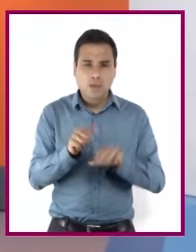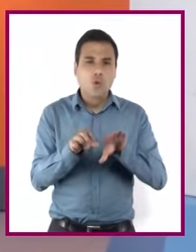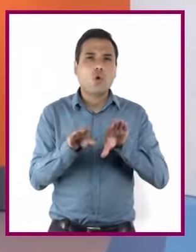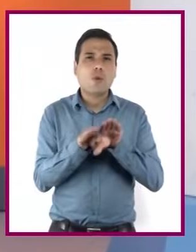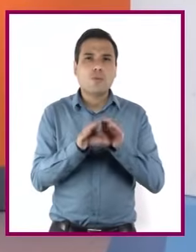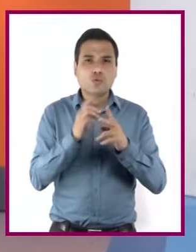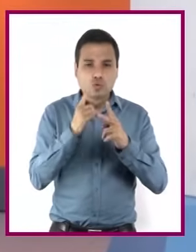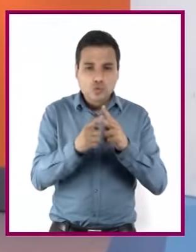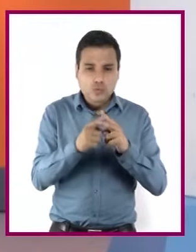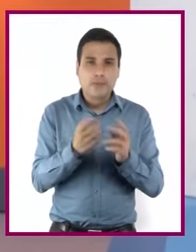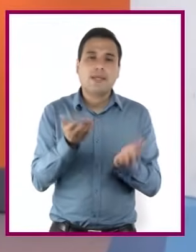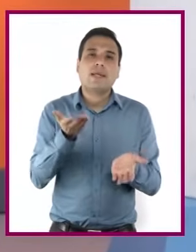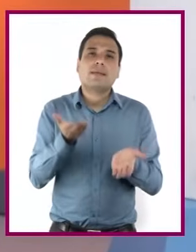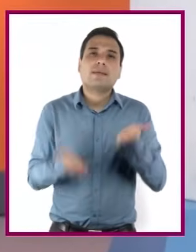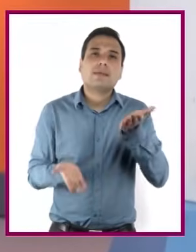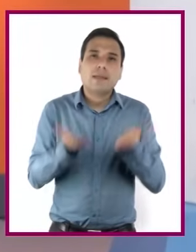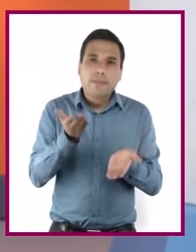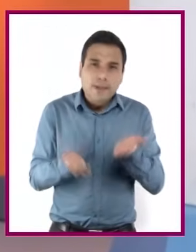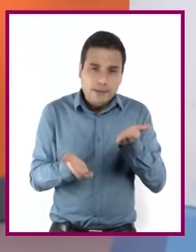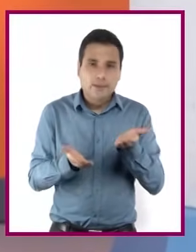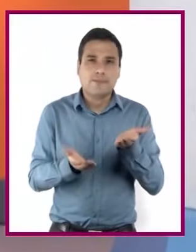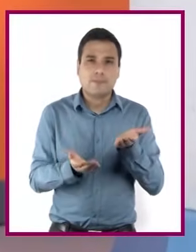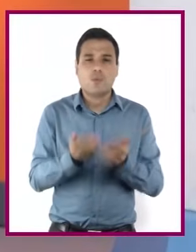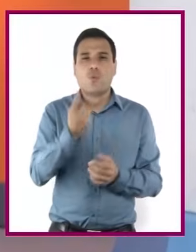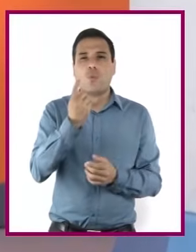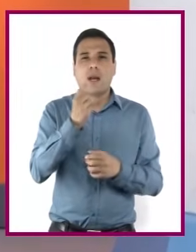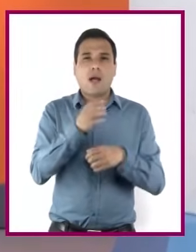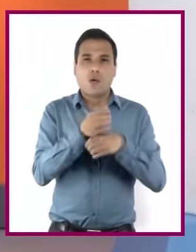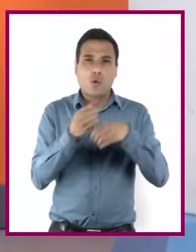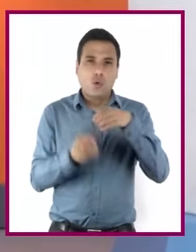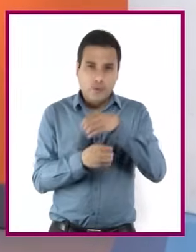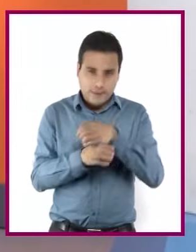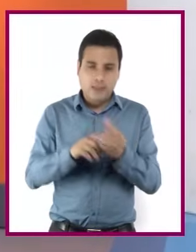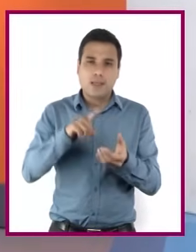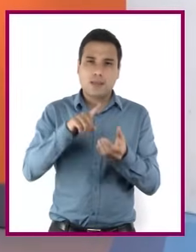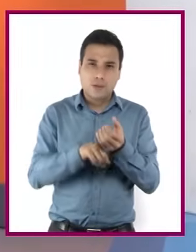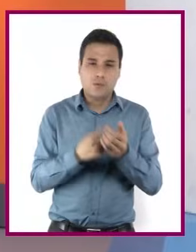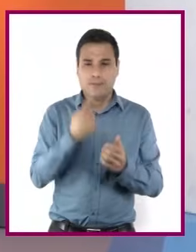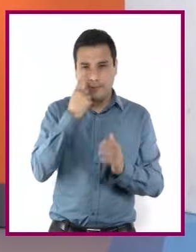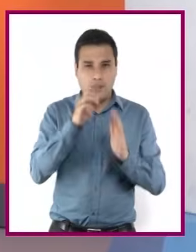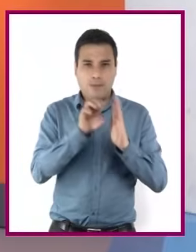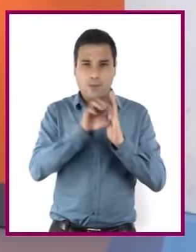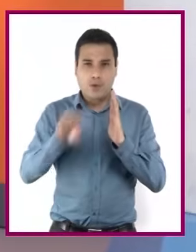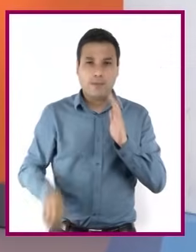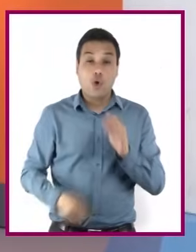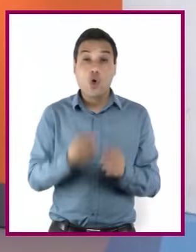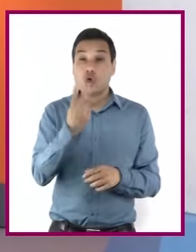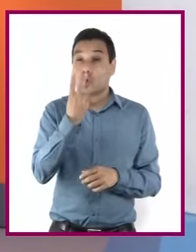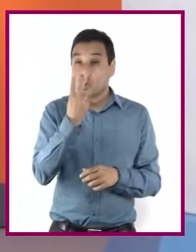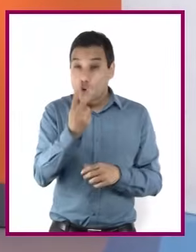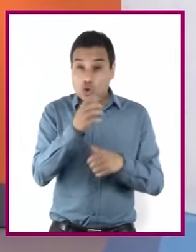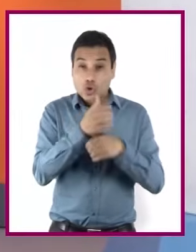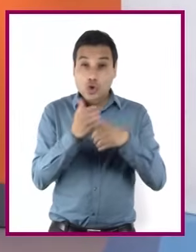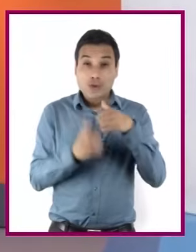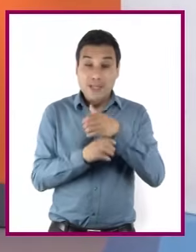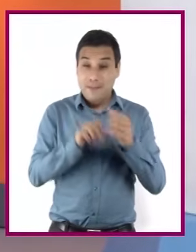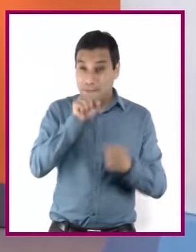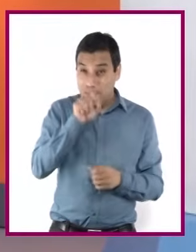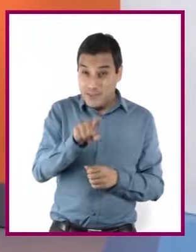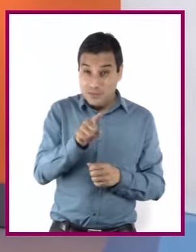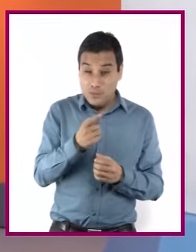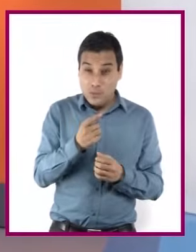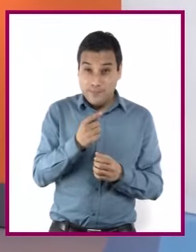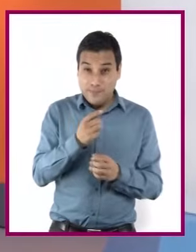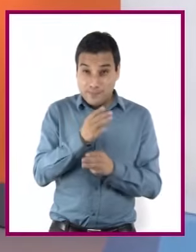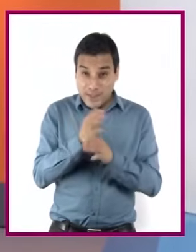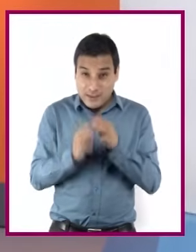las partículas que conforman un objeto. En consecuencia, si dos objetos son del mismo material, se deduce que el